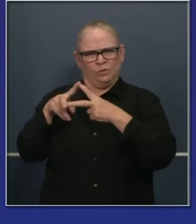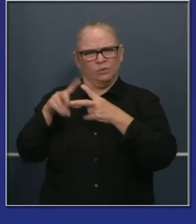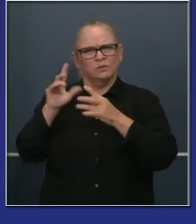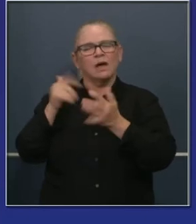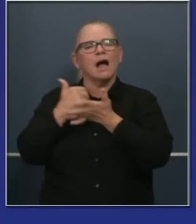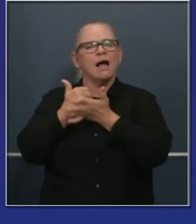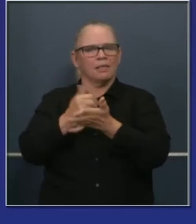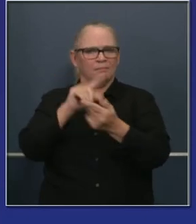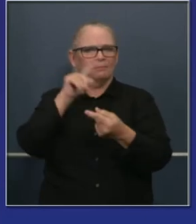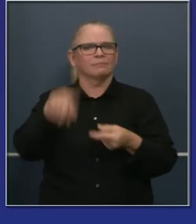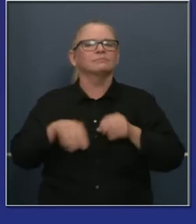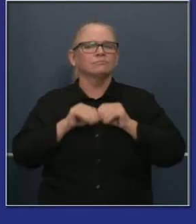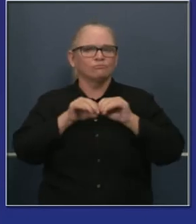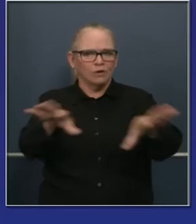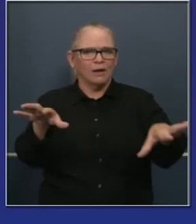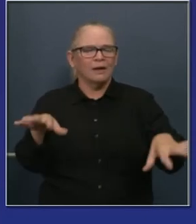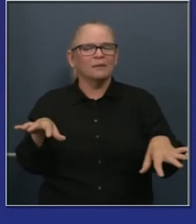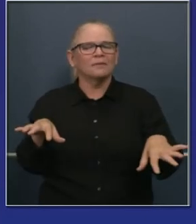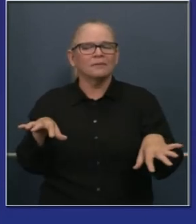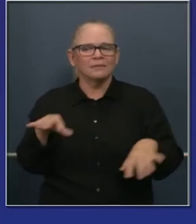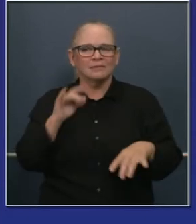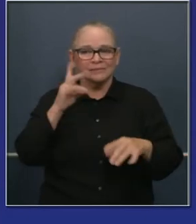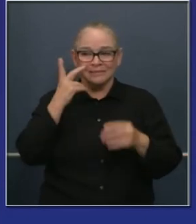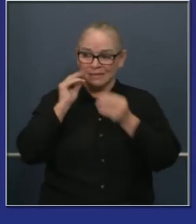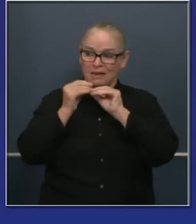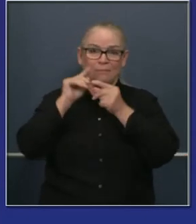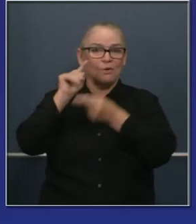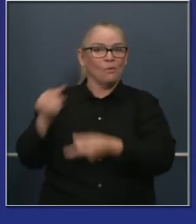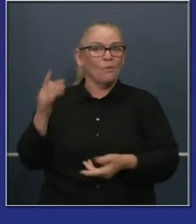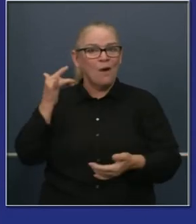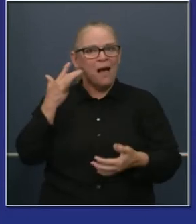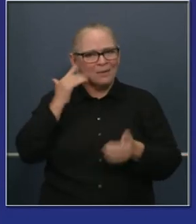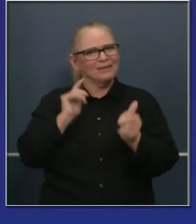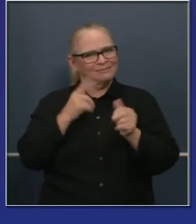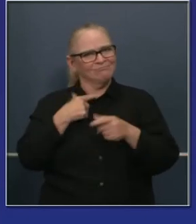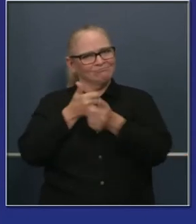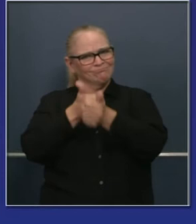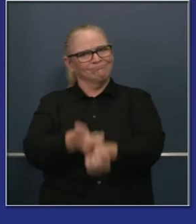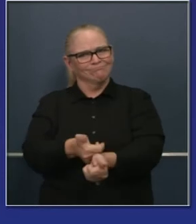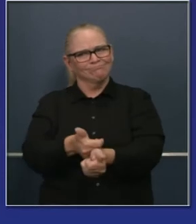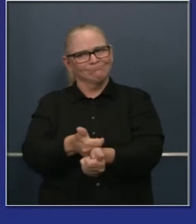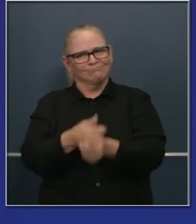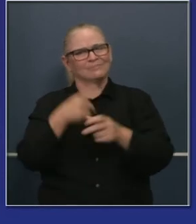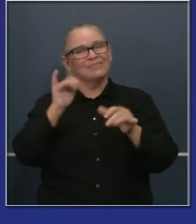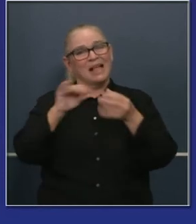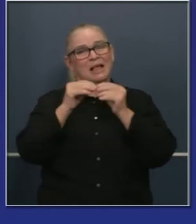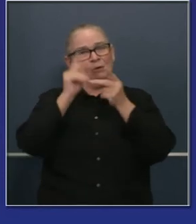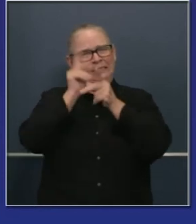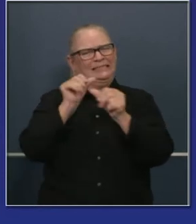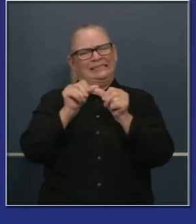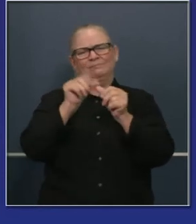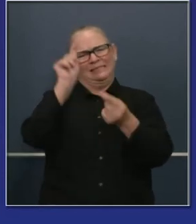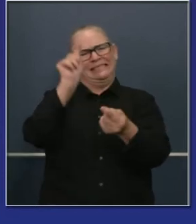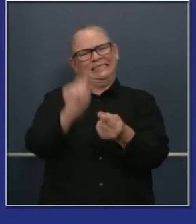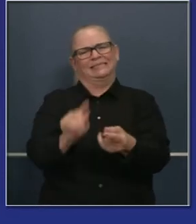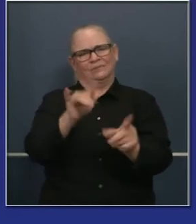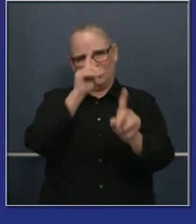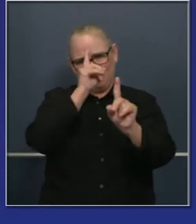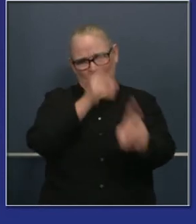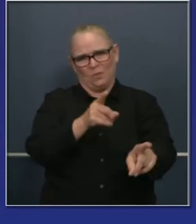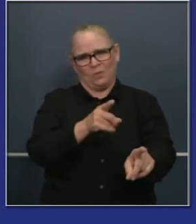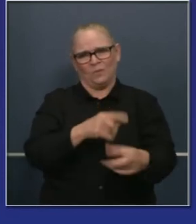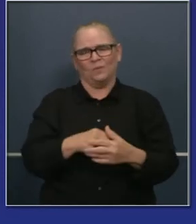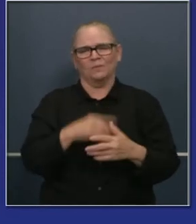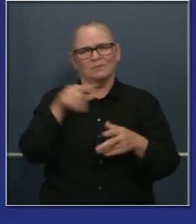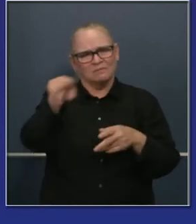controlar y reducir la transmisión así que yo espero seguir dando las reseñas y espero que estos números sigan bajando así